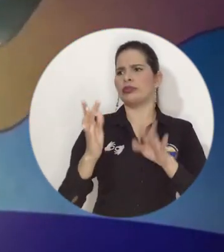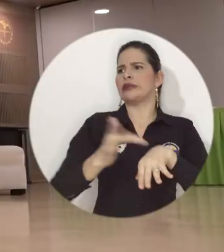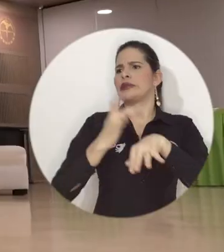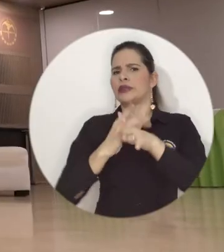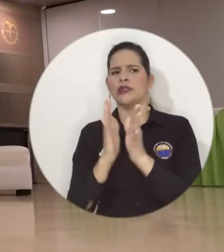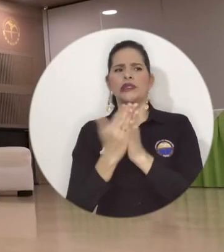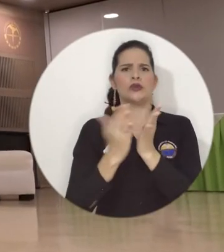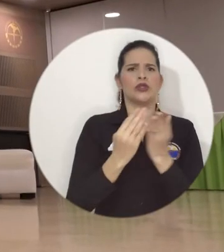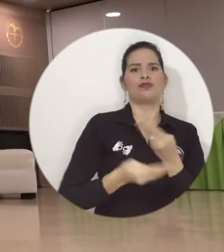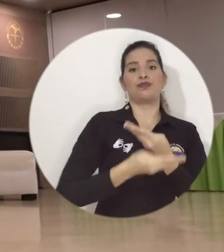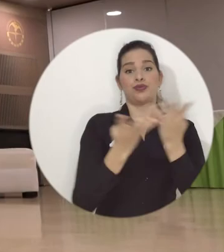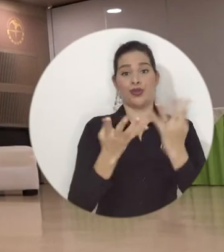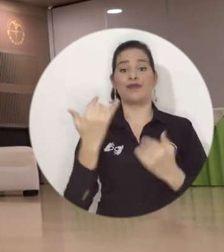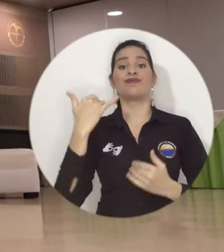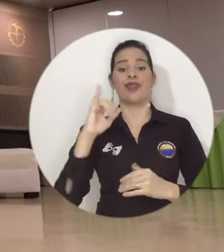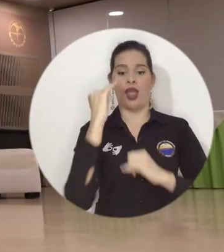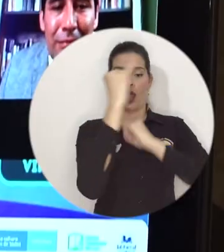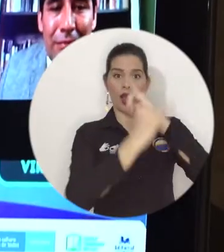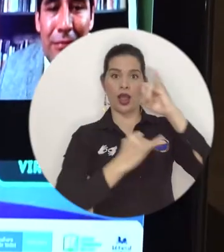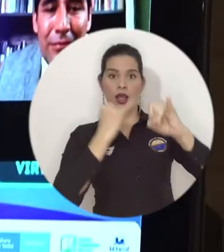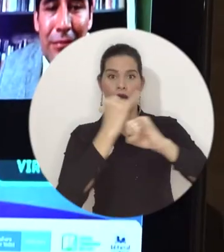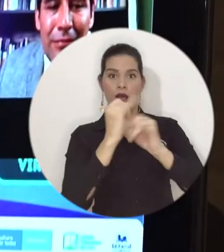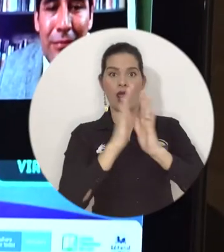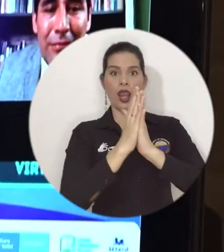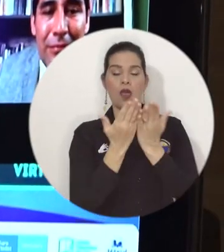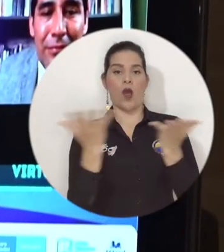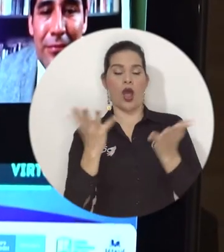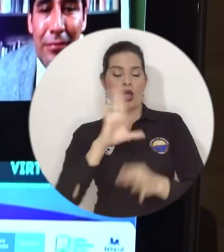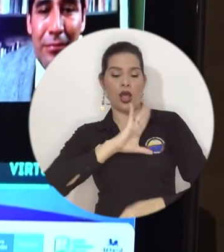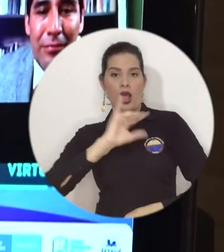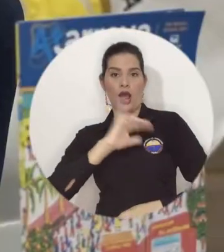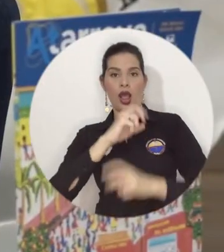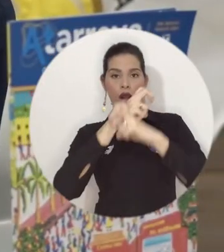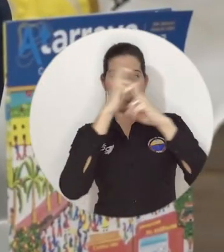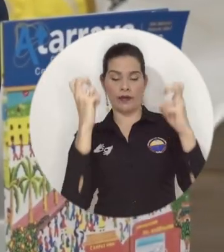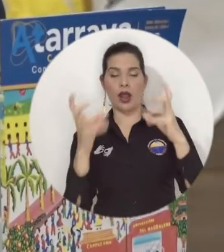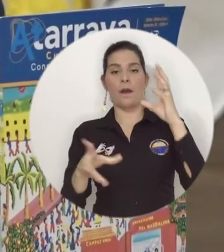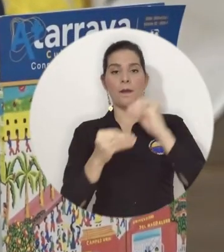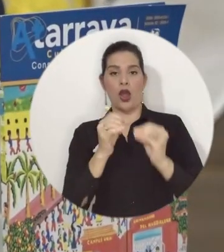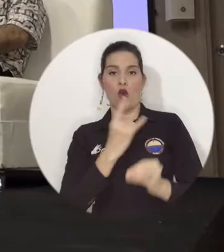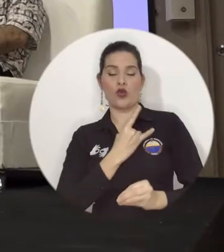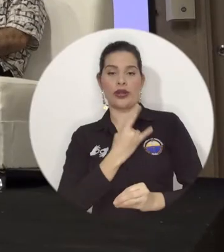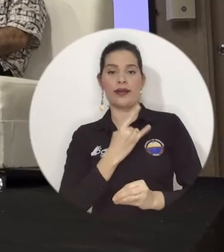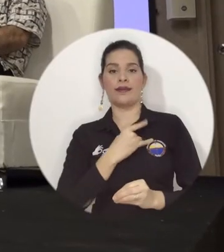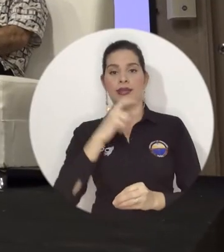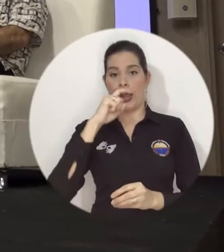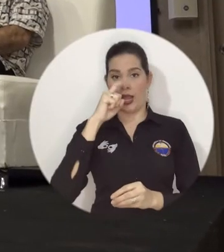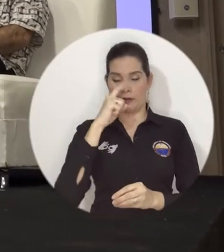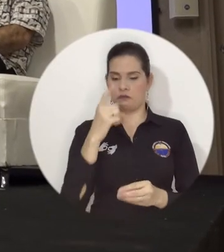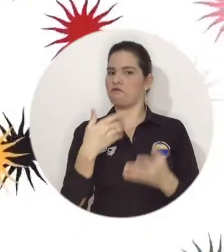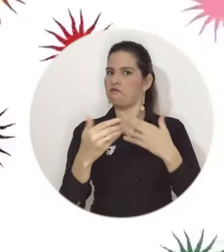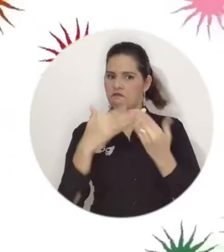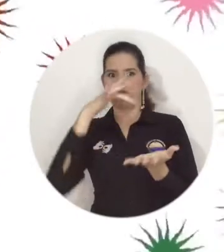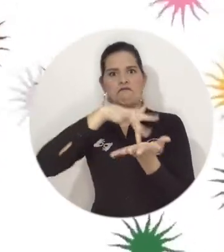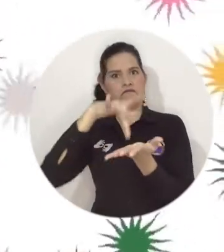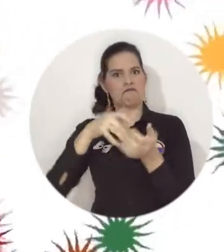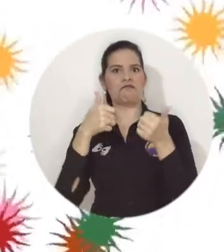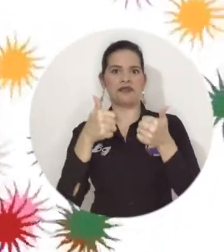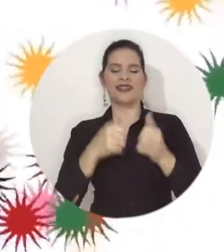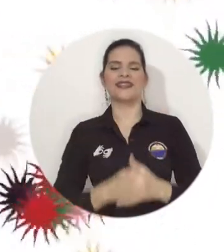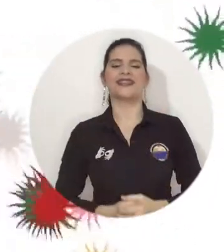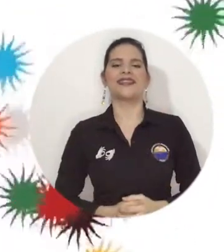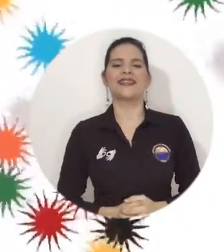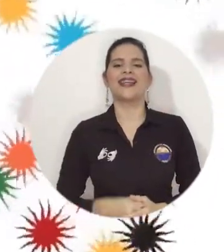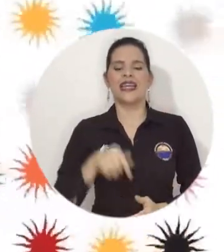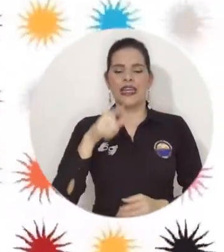Filsmar 2020, que se llevó a cabo por primera vez de forma virtual, sigue haciendo eco en espacios como las ferias del libro de la